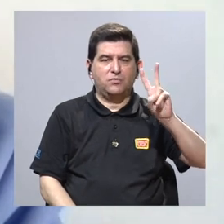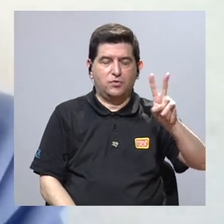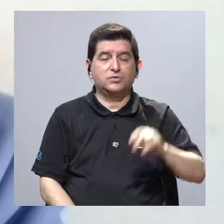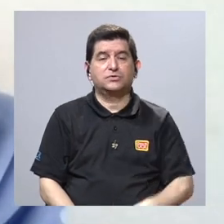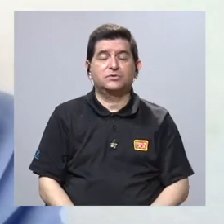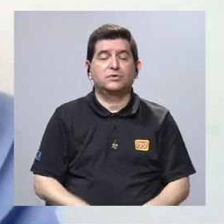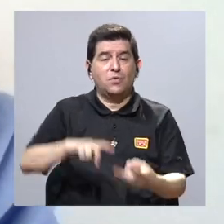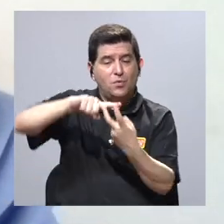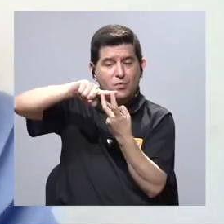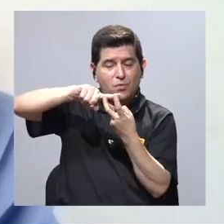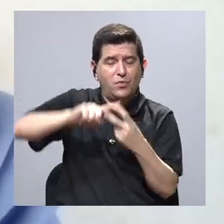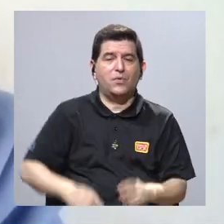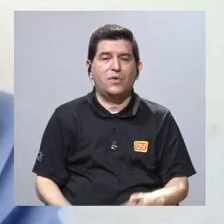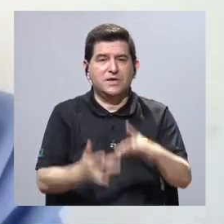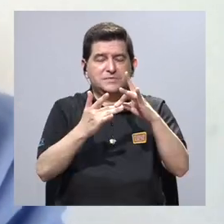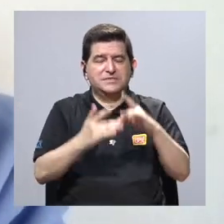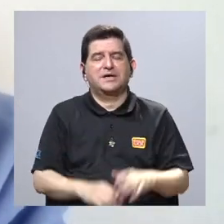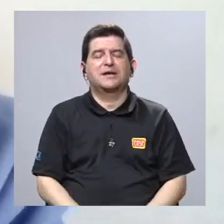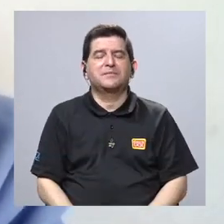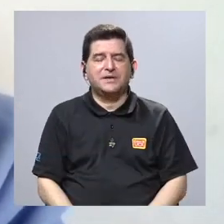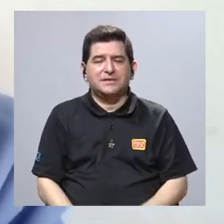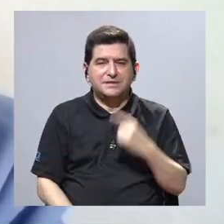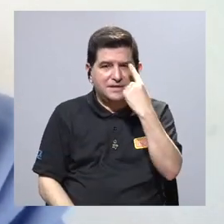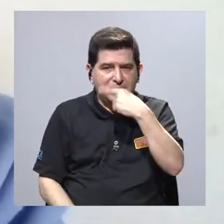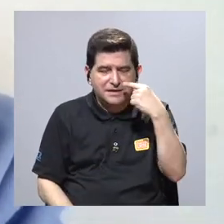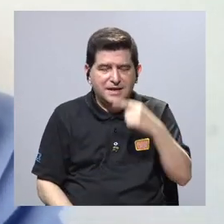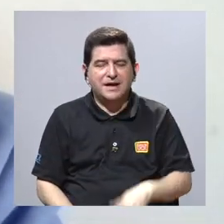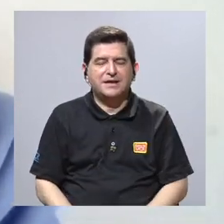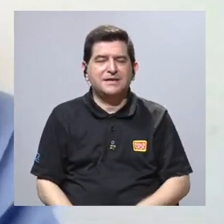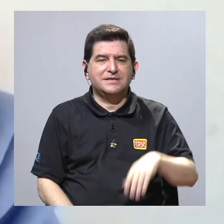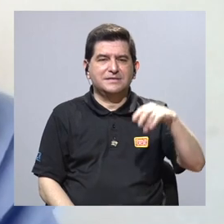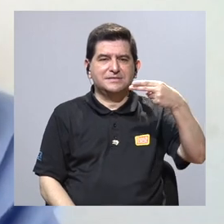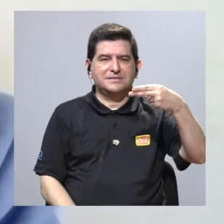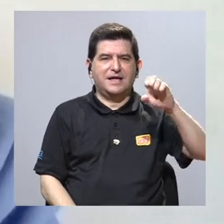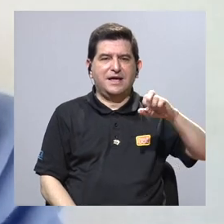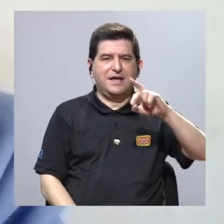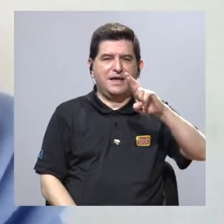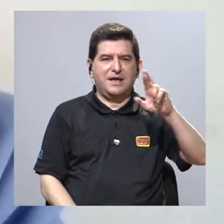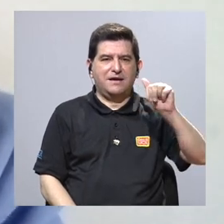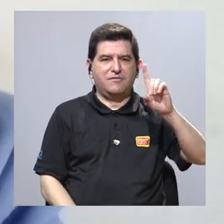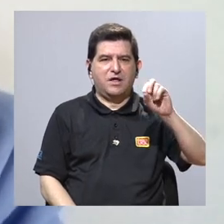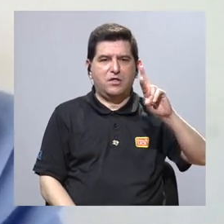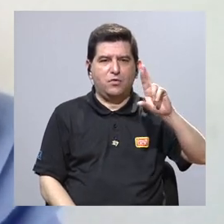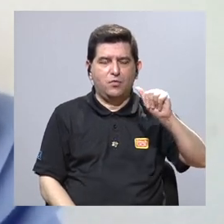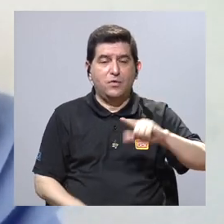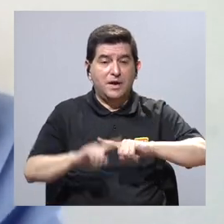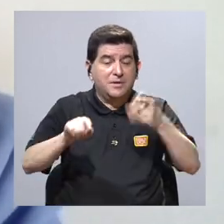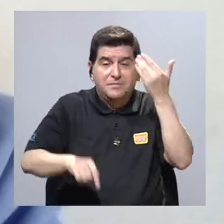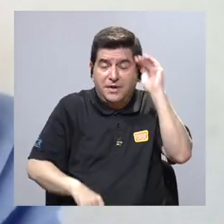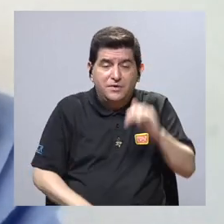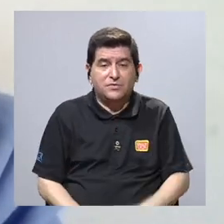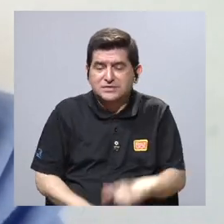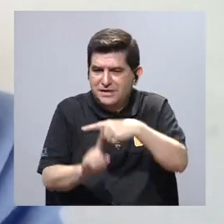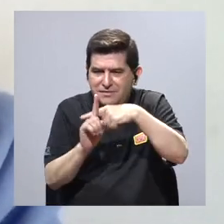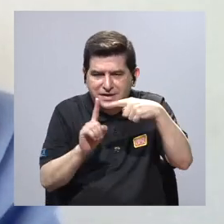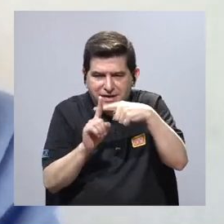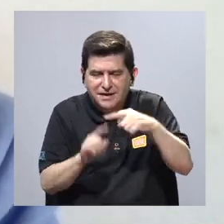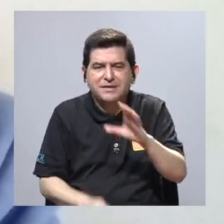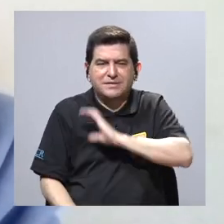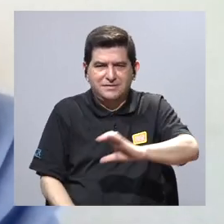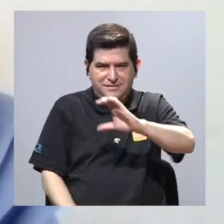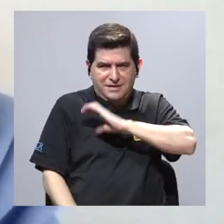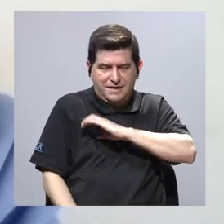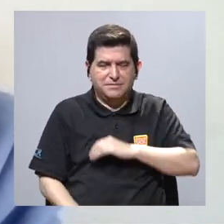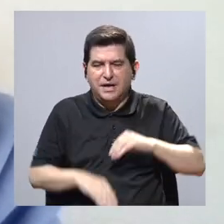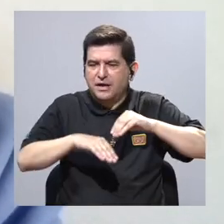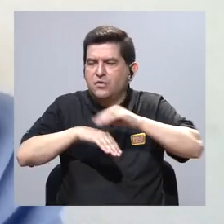todo el murciélago nariz de herradura, pero no sabemos en qué especie intermediaria, digamos, adquirió los rasgos para infectar